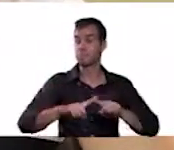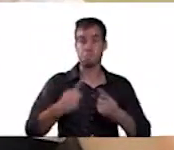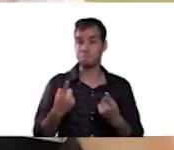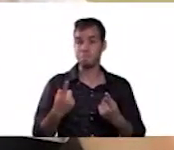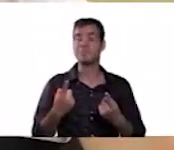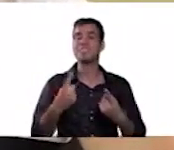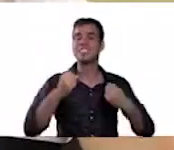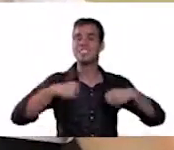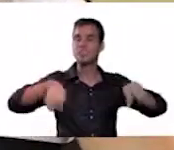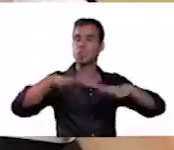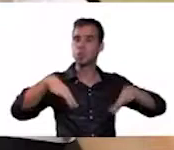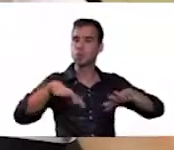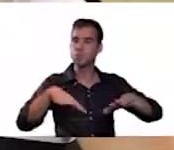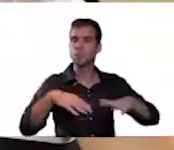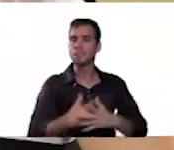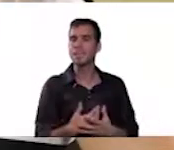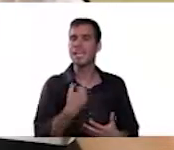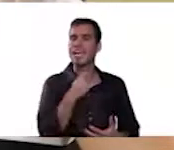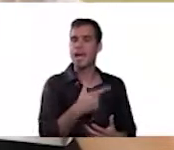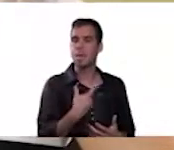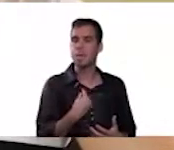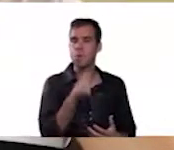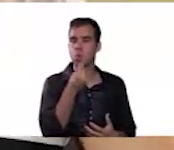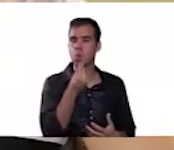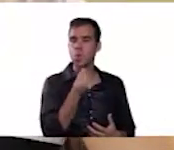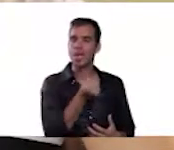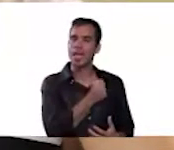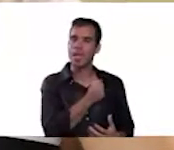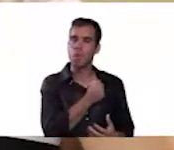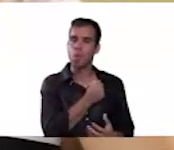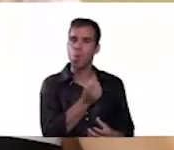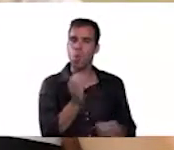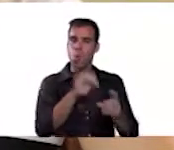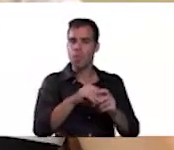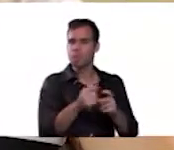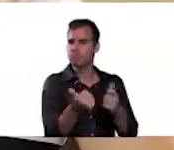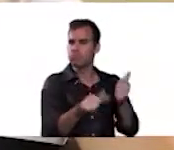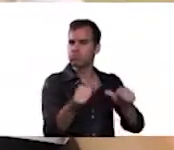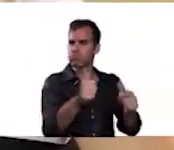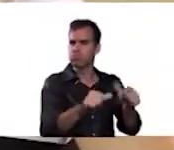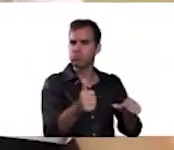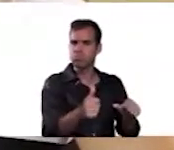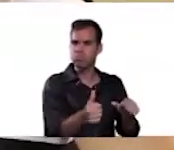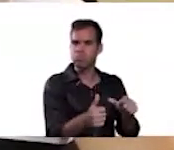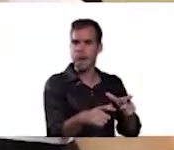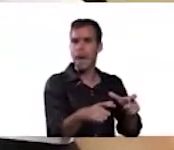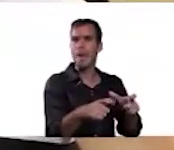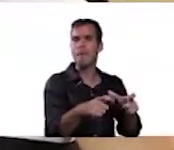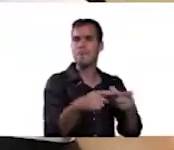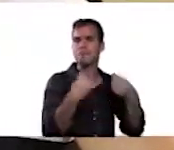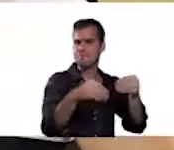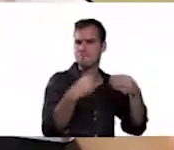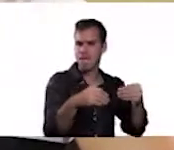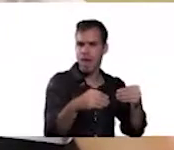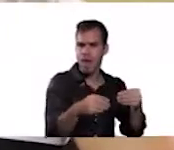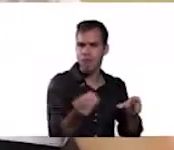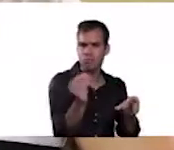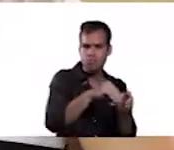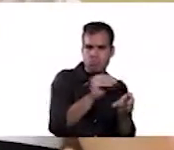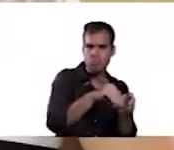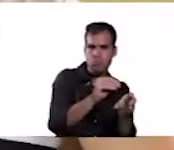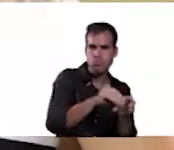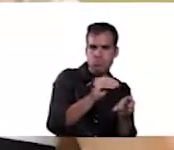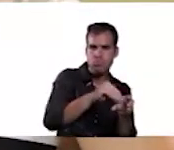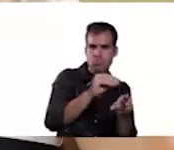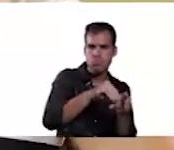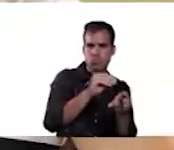una situación problemática, si se desea guardar una disolución en un recipiente metálico o si se desea almacenar